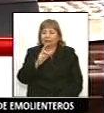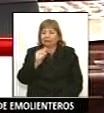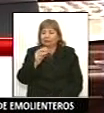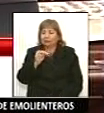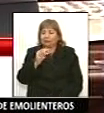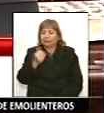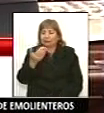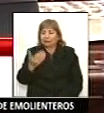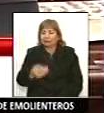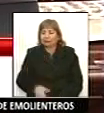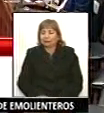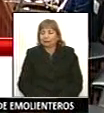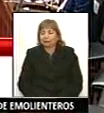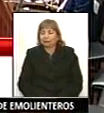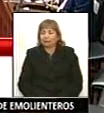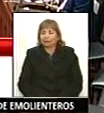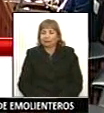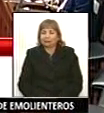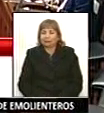Takayama, tiene la interrupción.